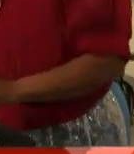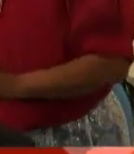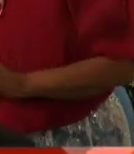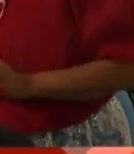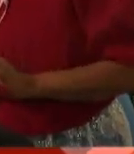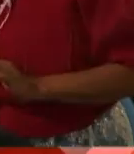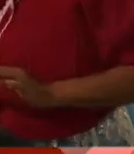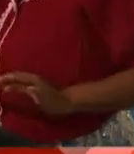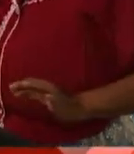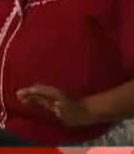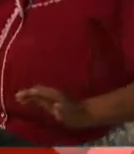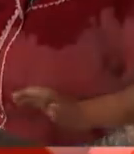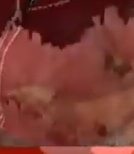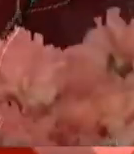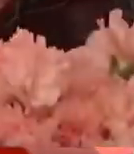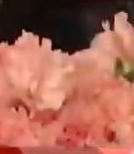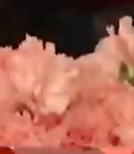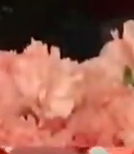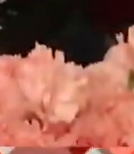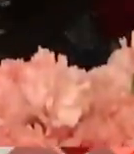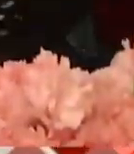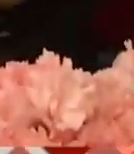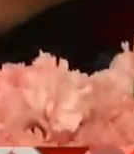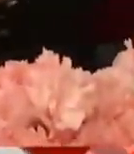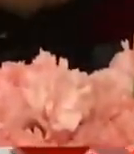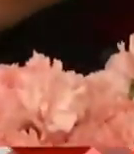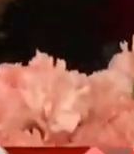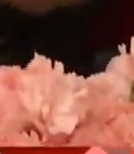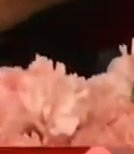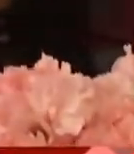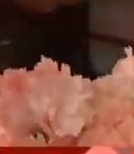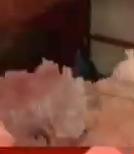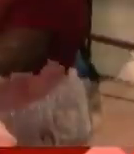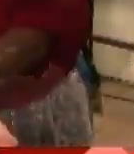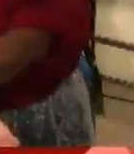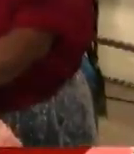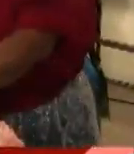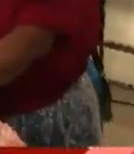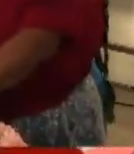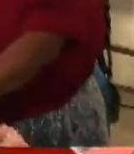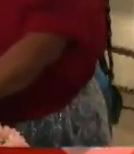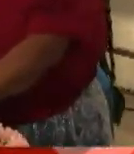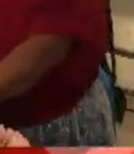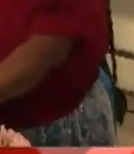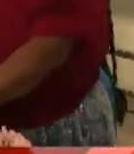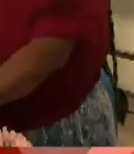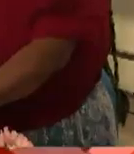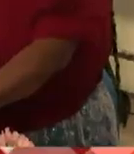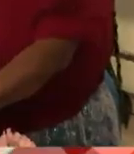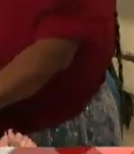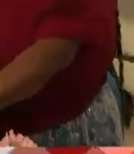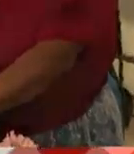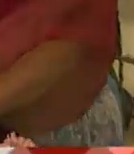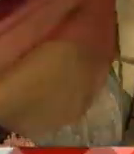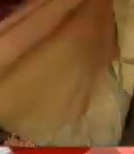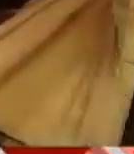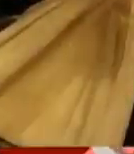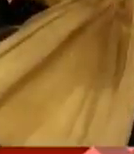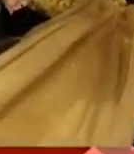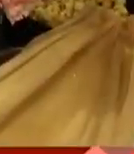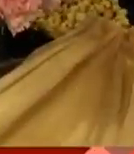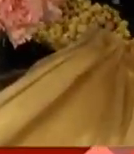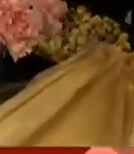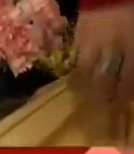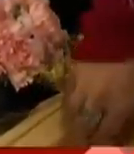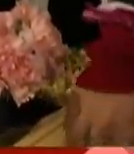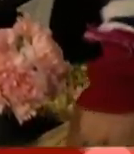comida y tradiciones de la región purépecha, como este altar de Santa Fe de la Laguna de la meseta Tarasca, mostraron la riqueza de la cultura michoacana